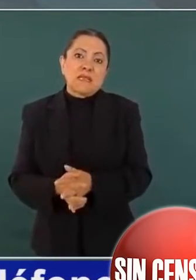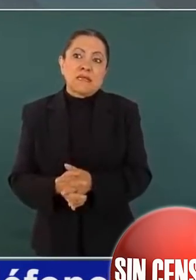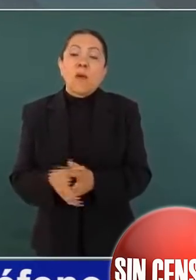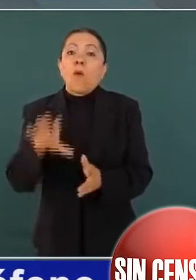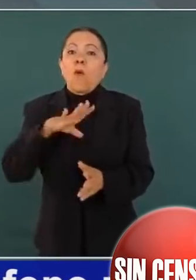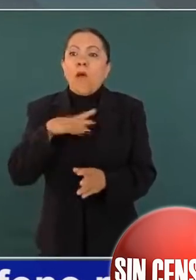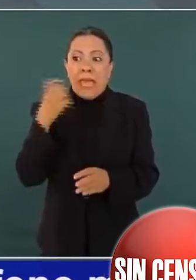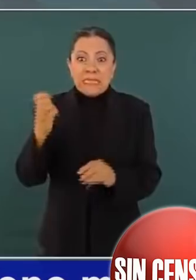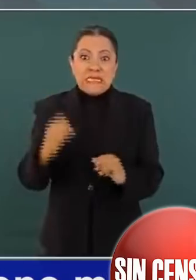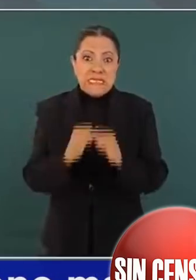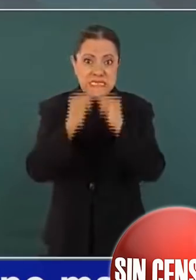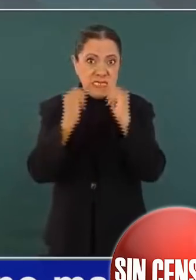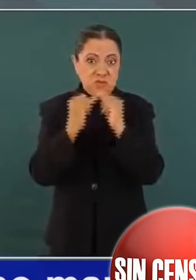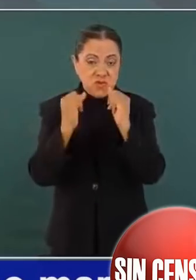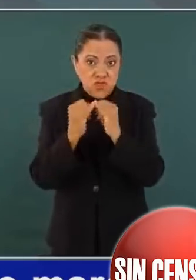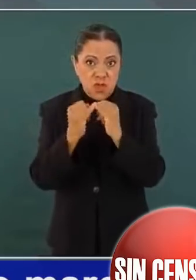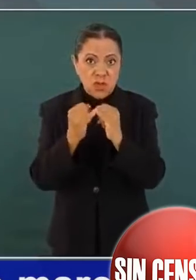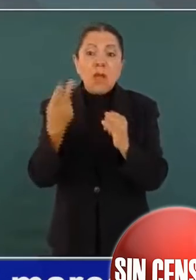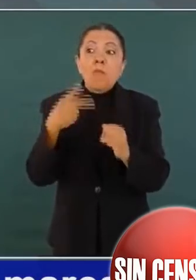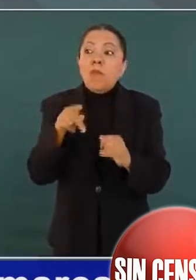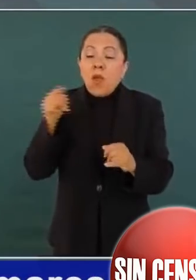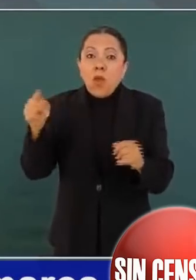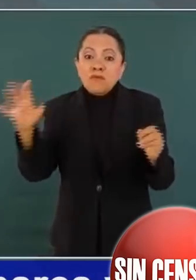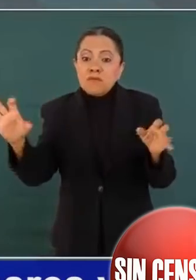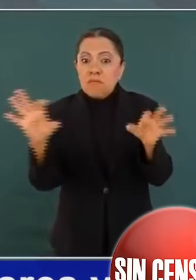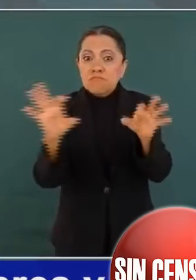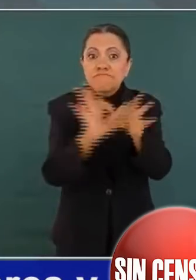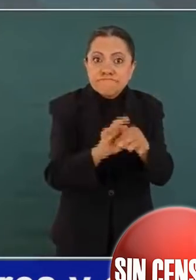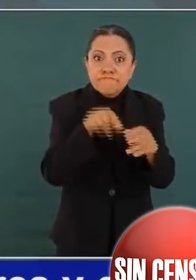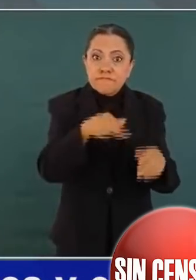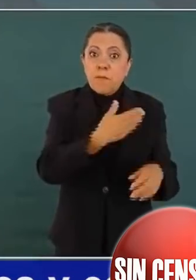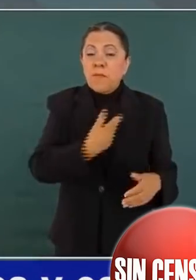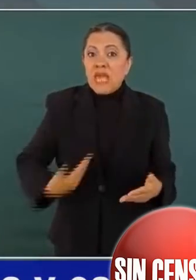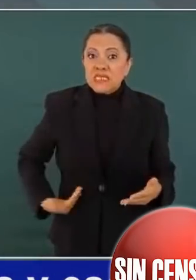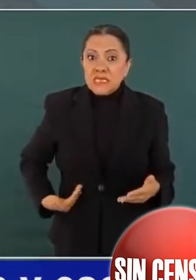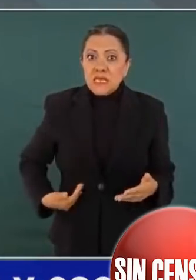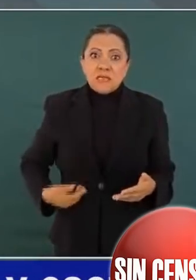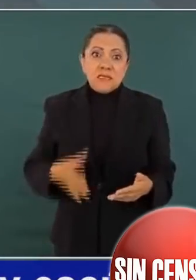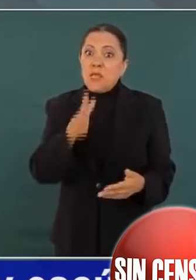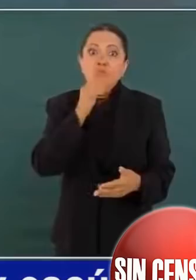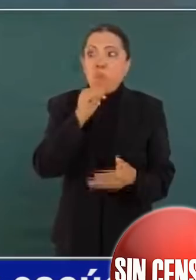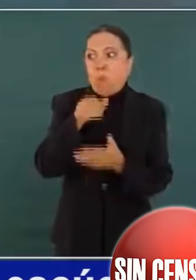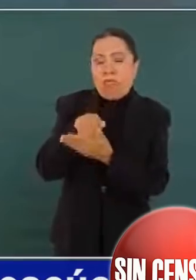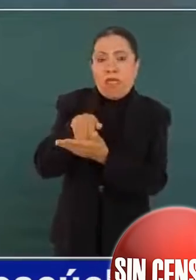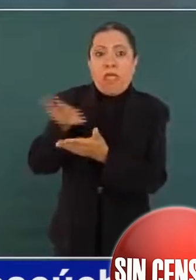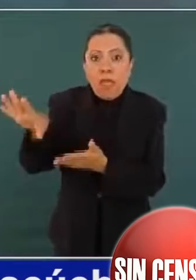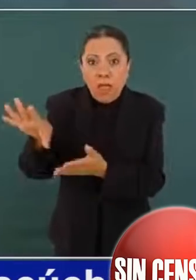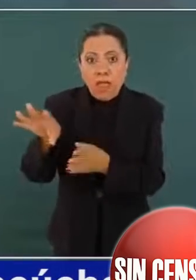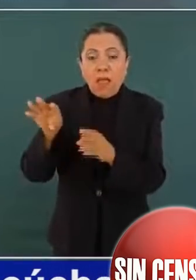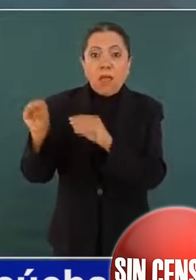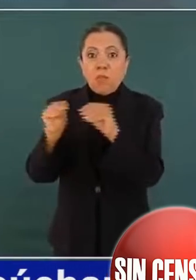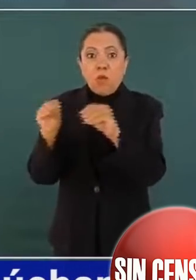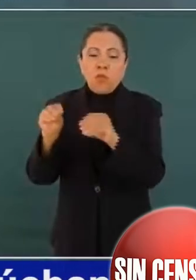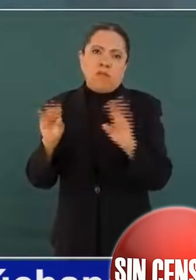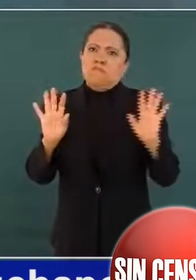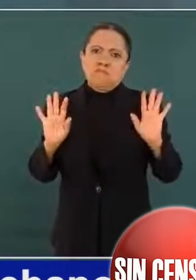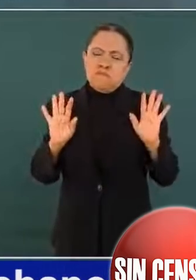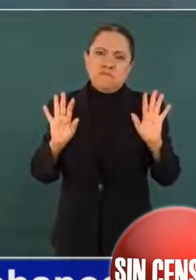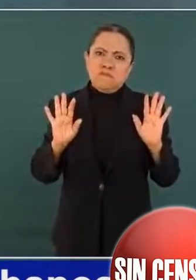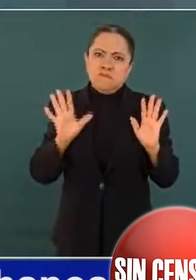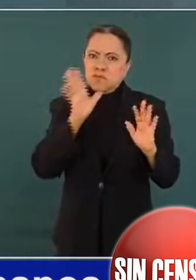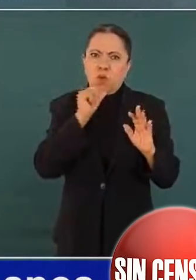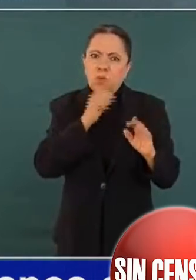instituciones y no corresponde al Ejecutivo removerlos, no se puede hacer, se tiene que